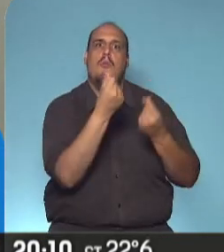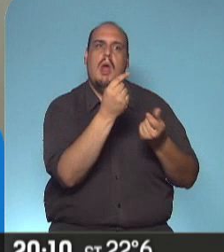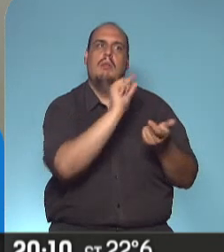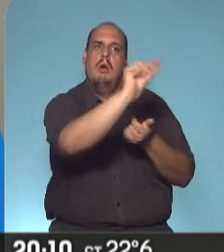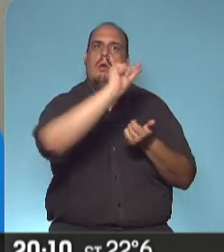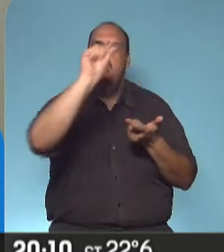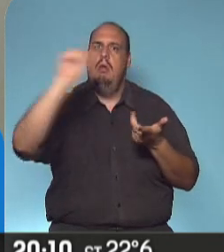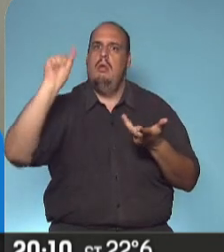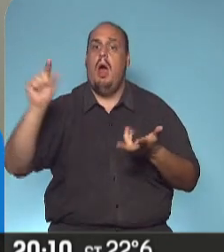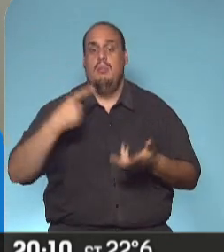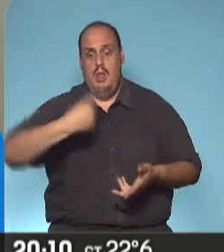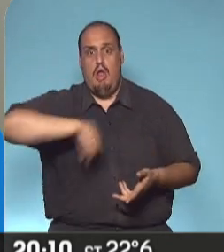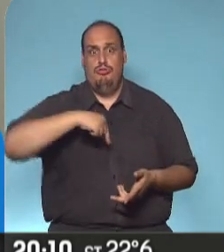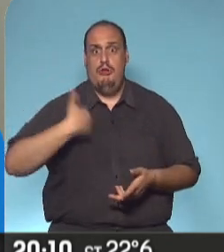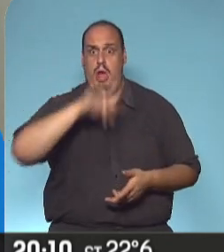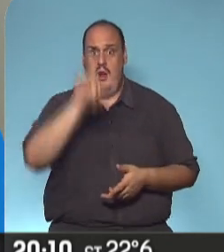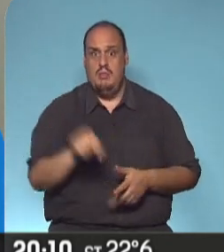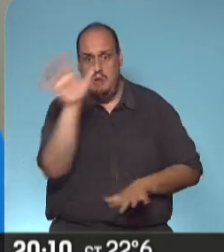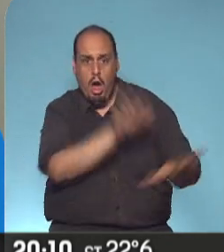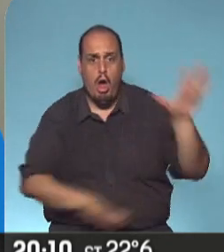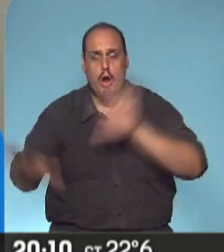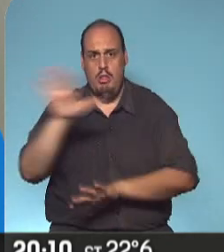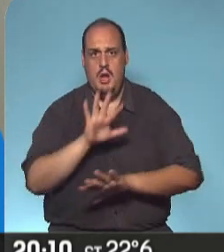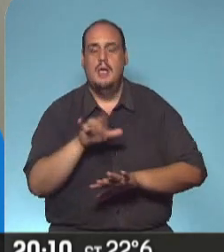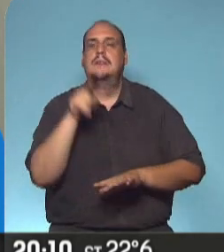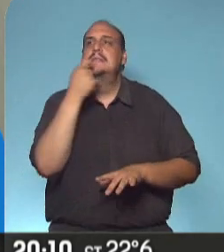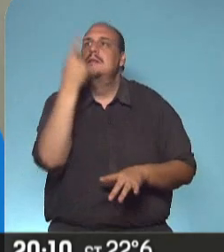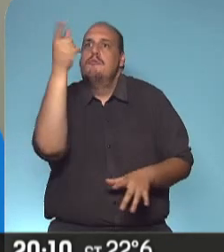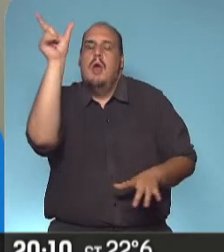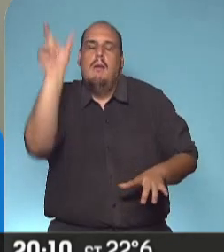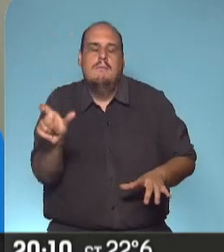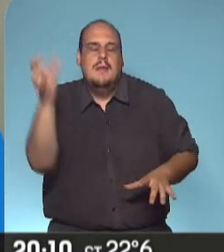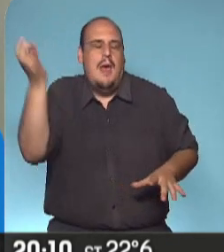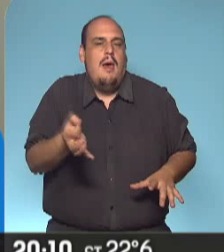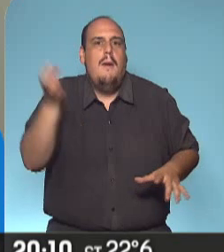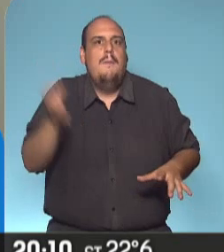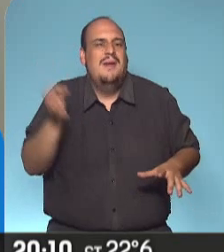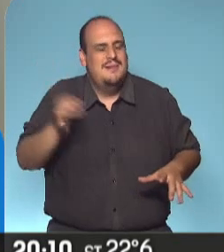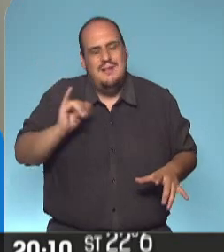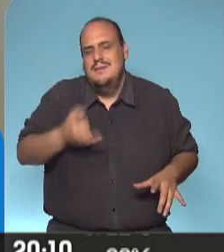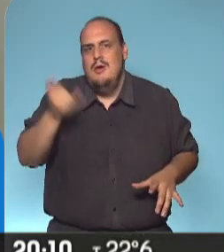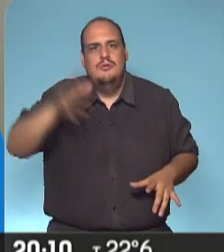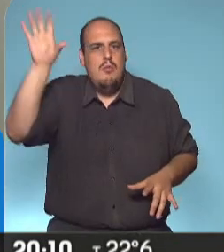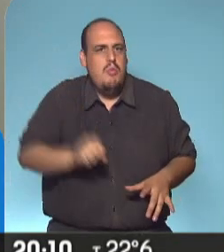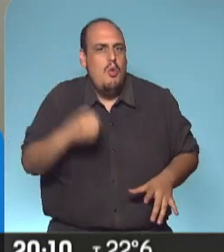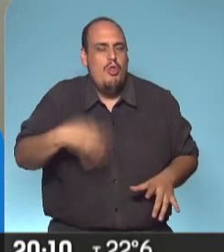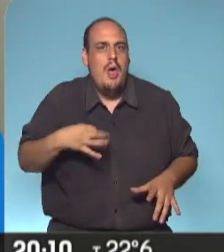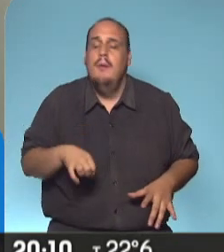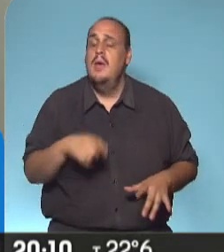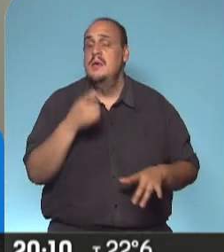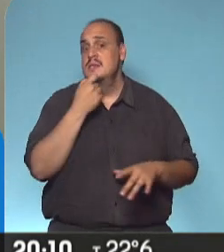tema con lo cual en lo inmediato es algo algún caso excepcional que lo justifique van a tener que